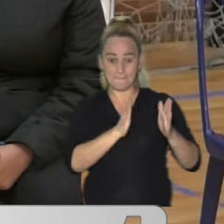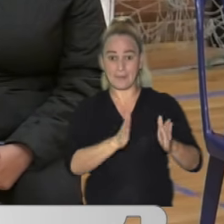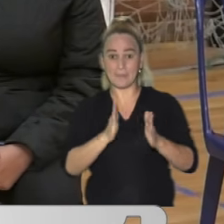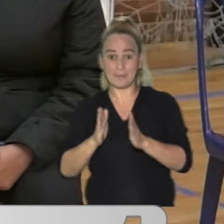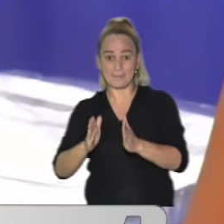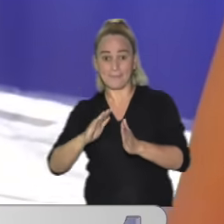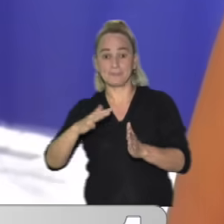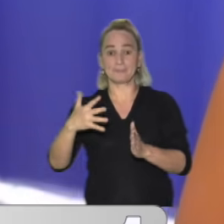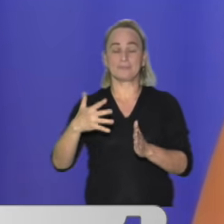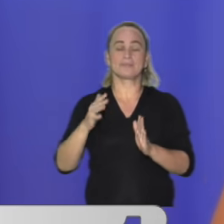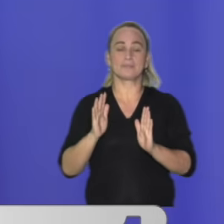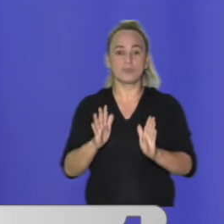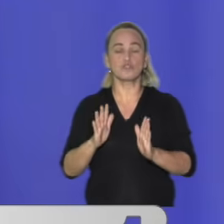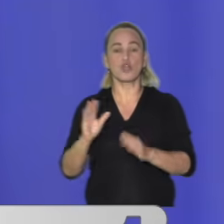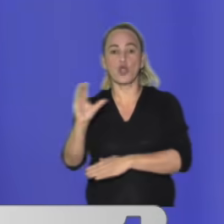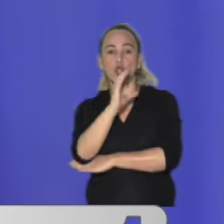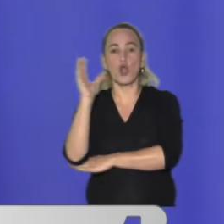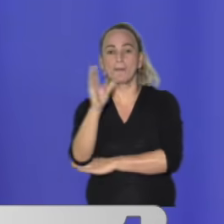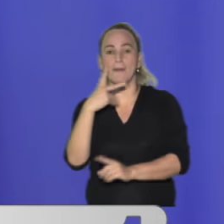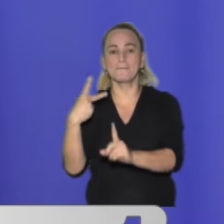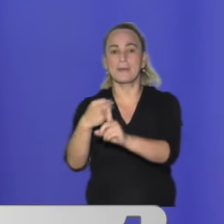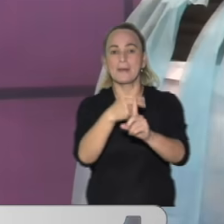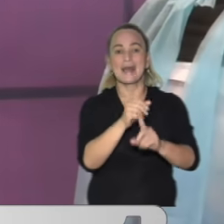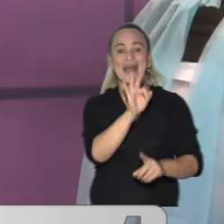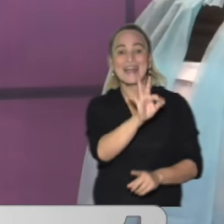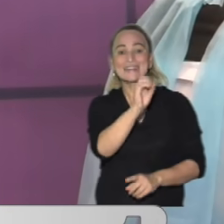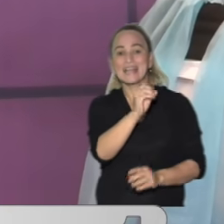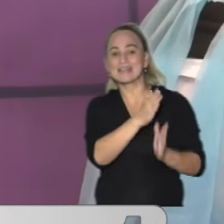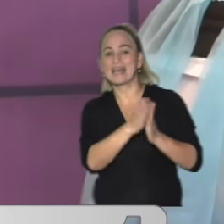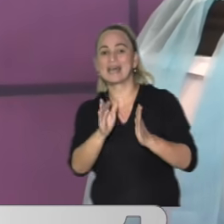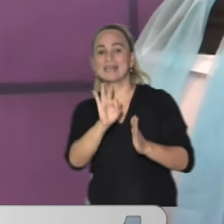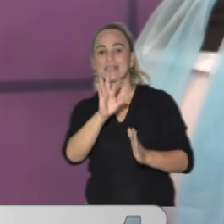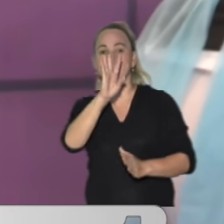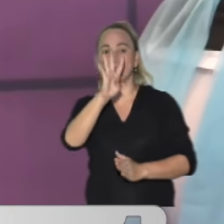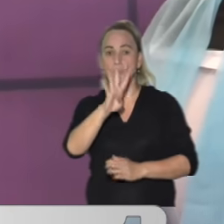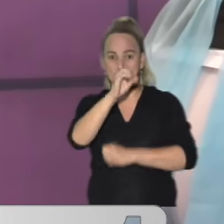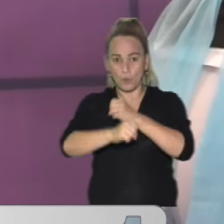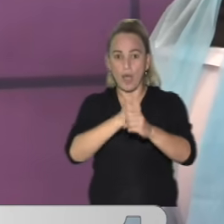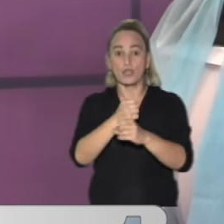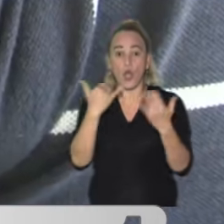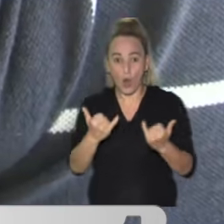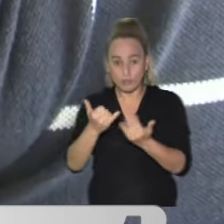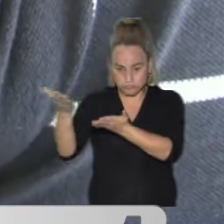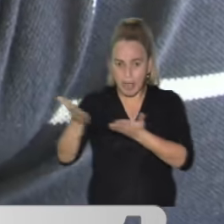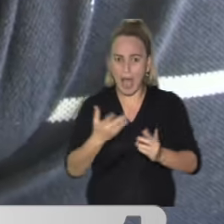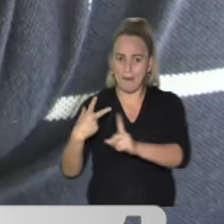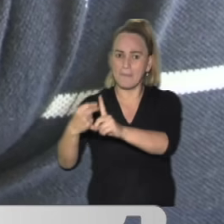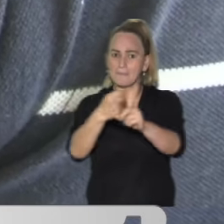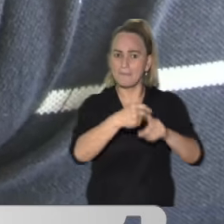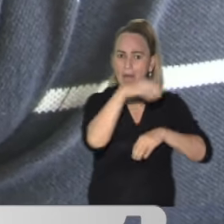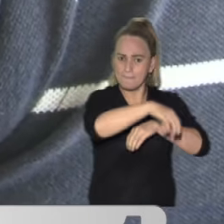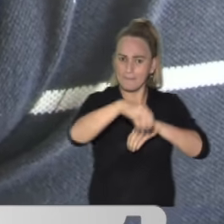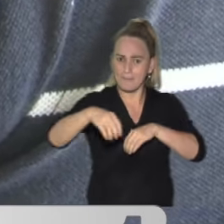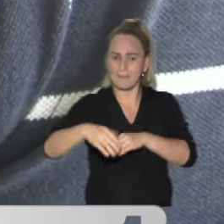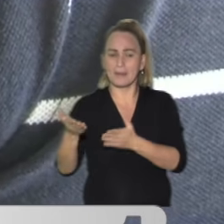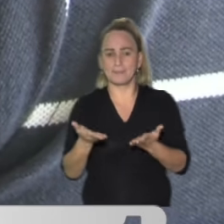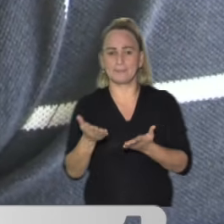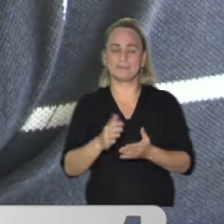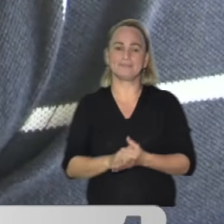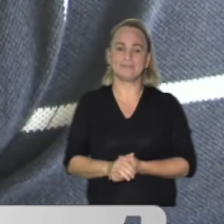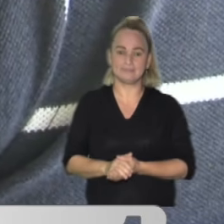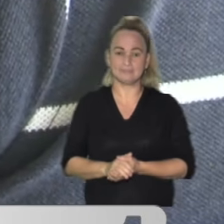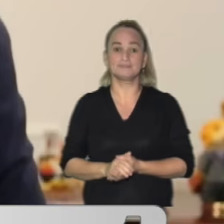habilitado para asistir a la vacunación en Colombia. La población entre los 30 y 34 años de edad desde hoy pueden acudir a los puntos de inmunización